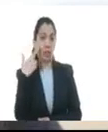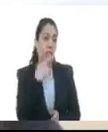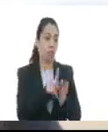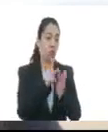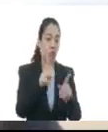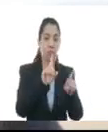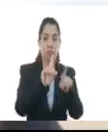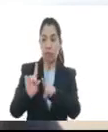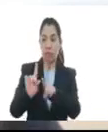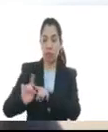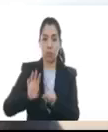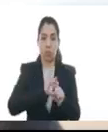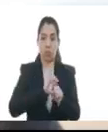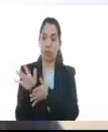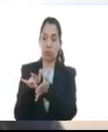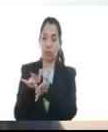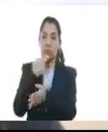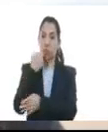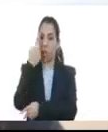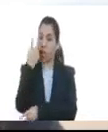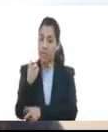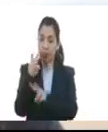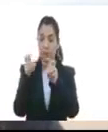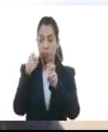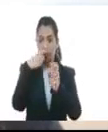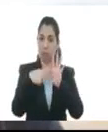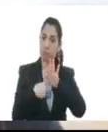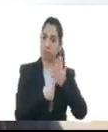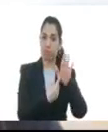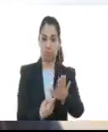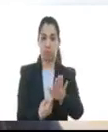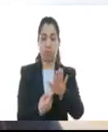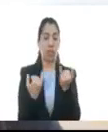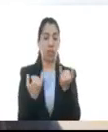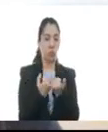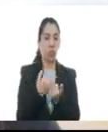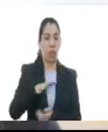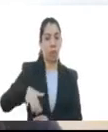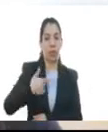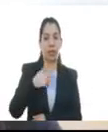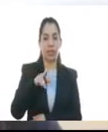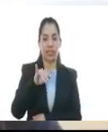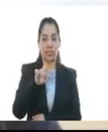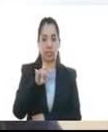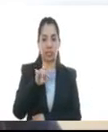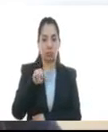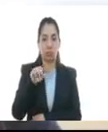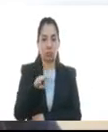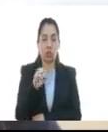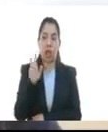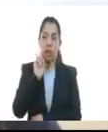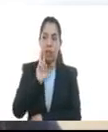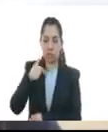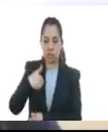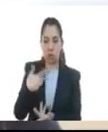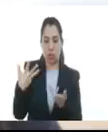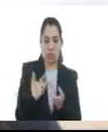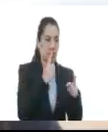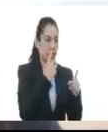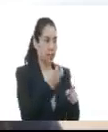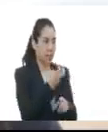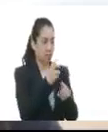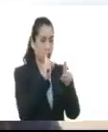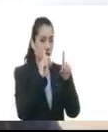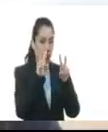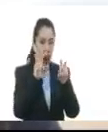temas tiene una importancia. Como decía Guillermo hace un rato, ¿cómo le hago con todos estos temas? Y todos estos temas son